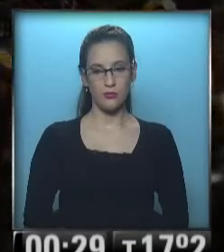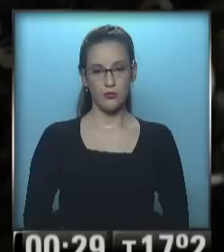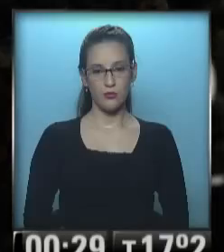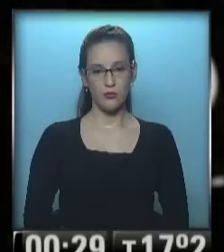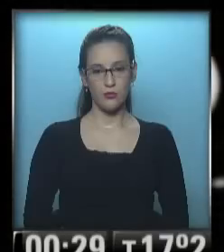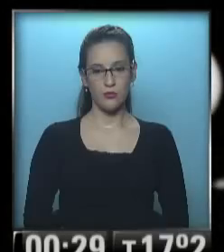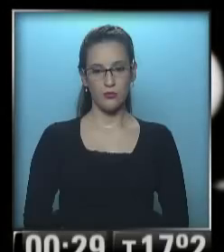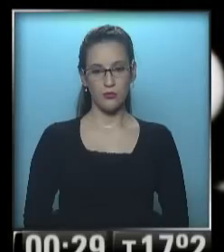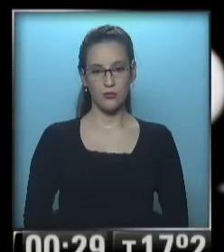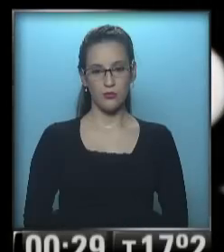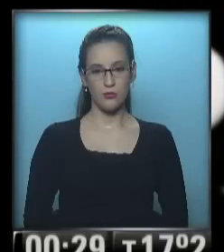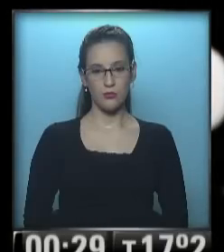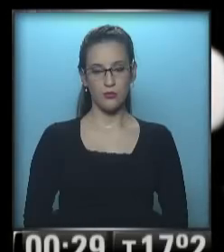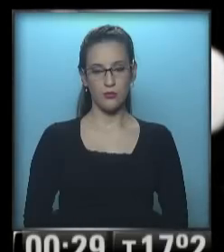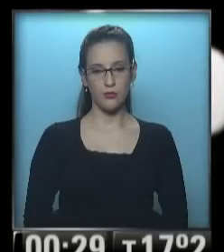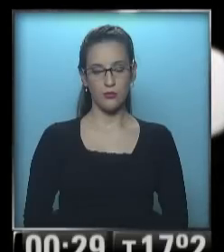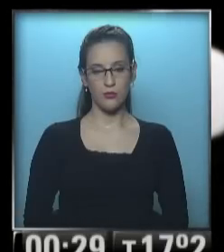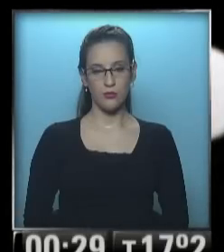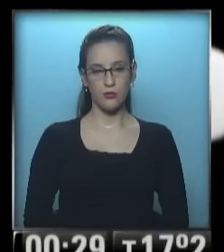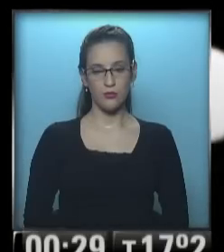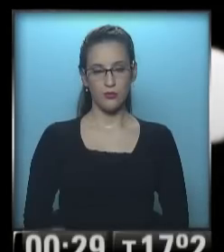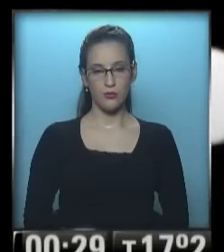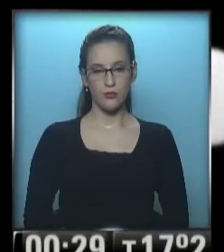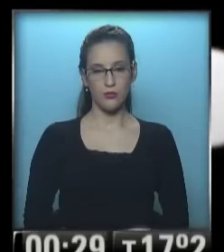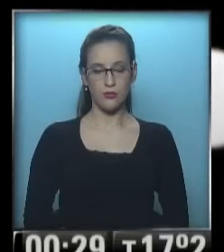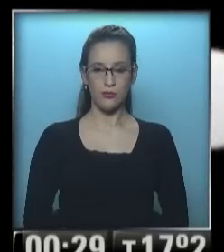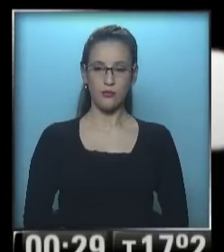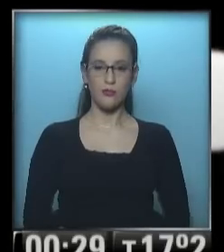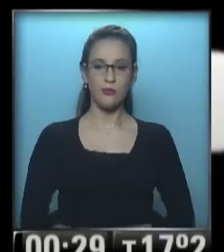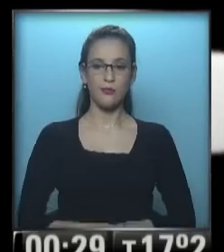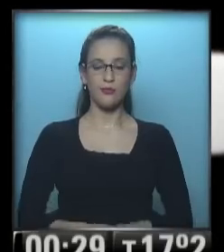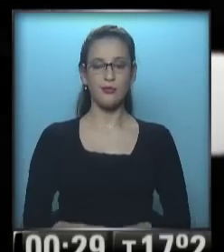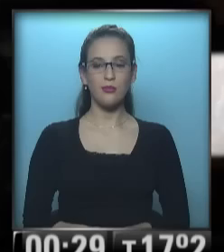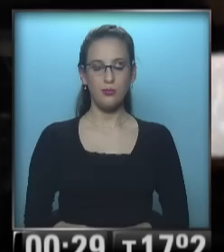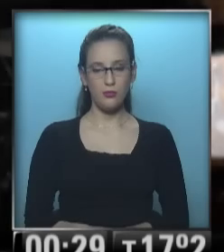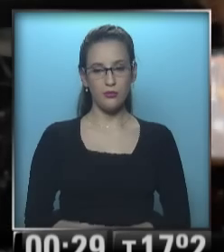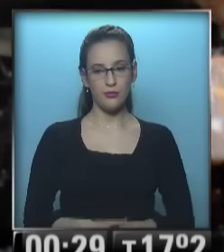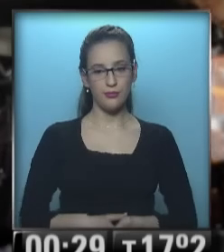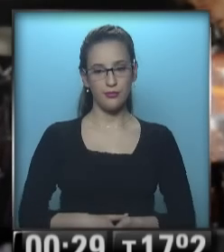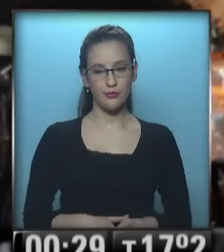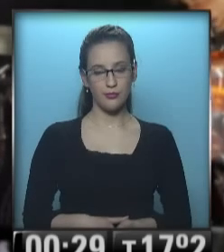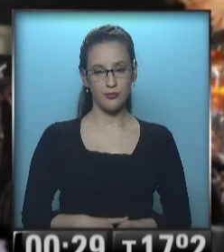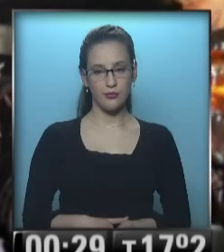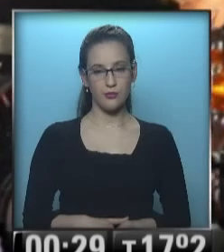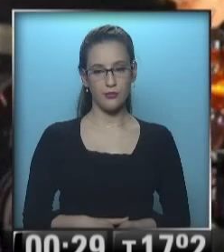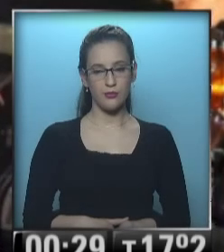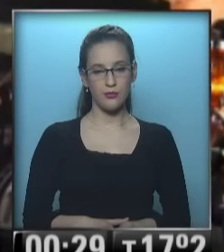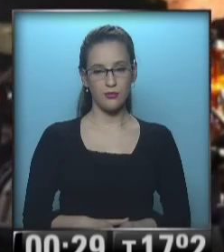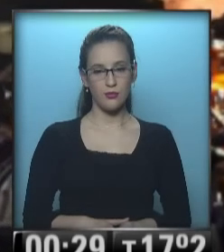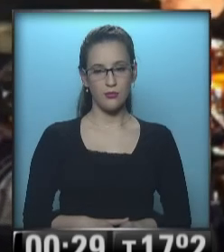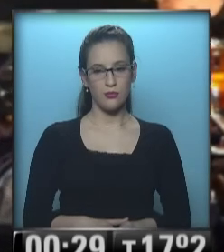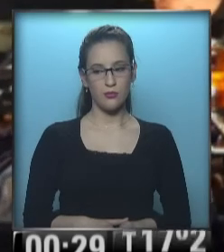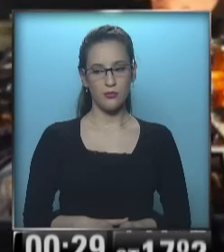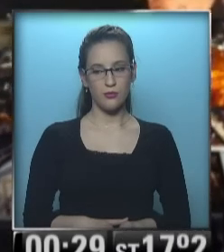No está mal ser mi dueño otra vez, ni temer que el